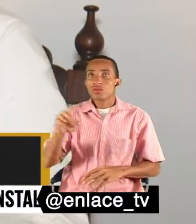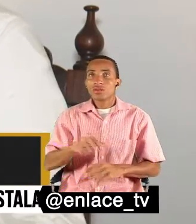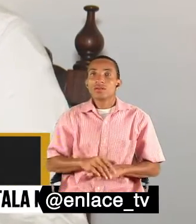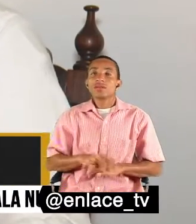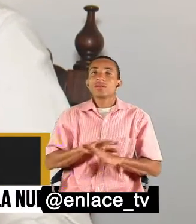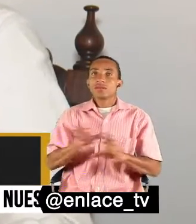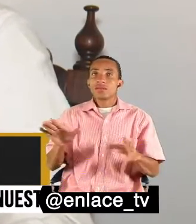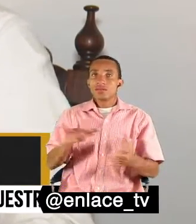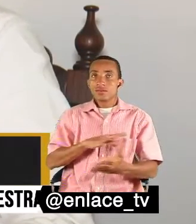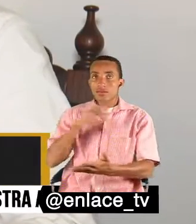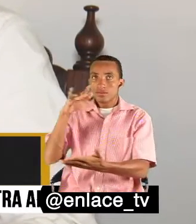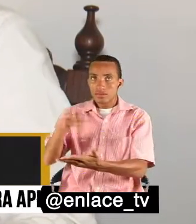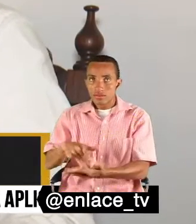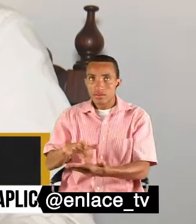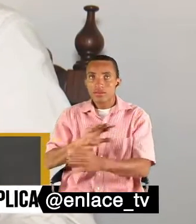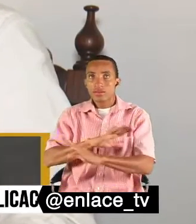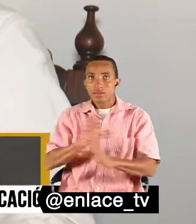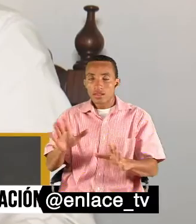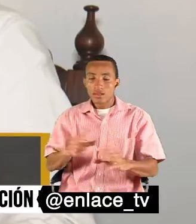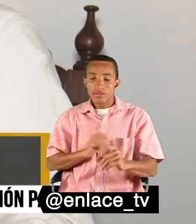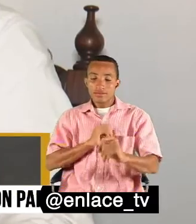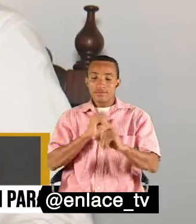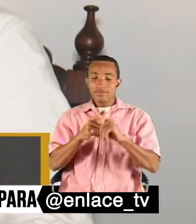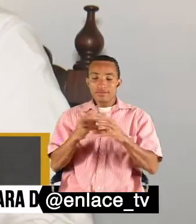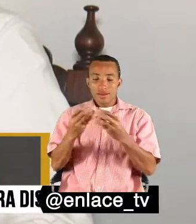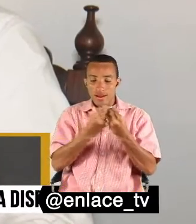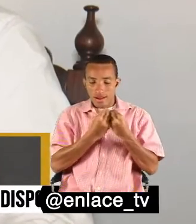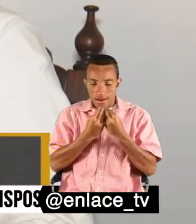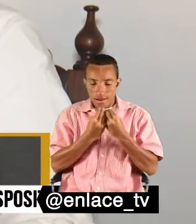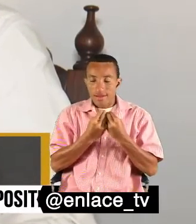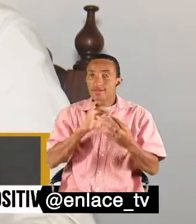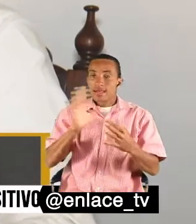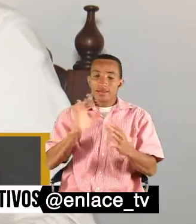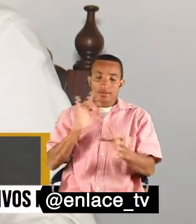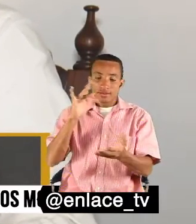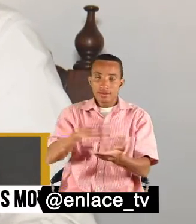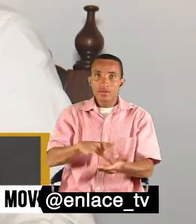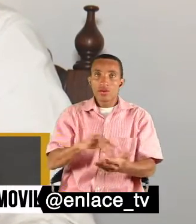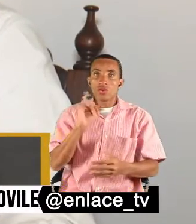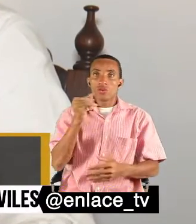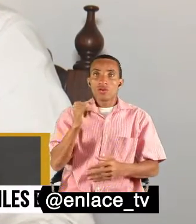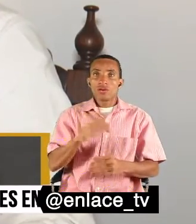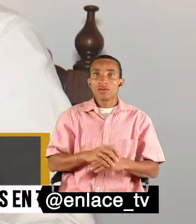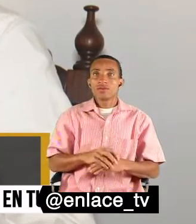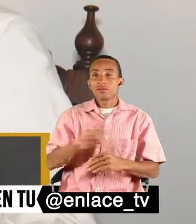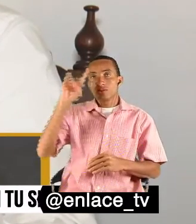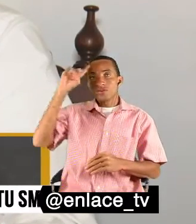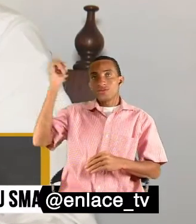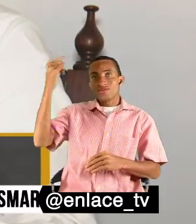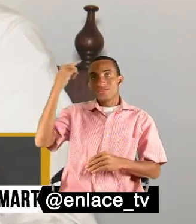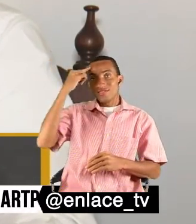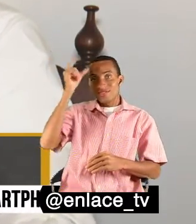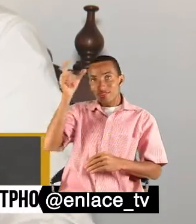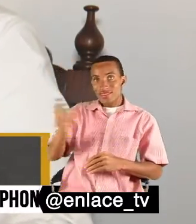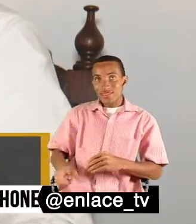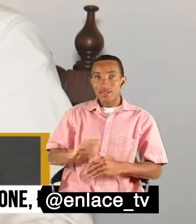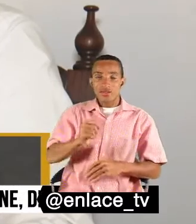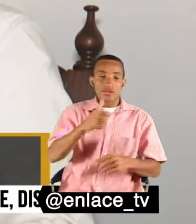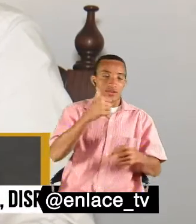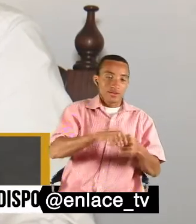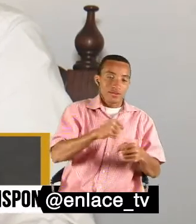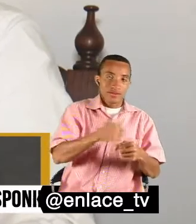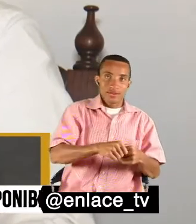su presencia en Barranca ya como funcionario de la administración el jueves, que era que iba a estar aquí con el señor gobernador, que iba a estar con el presidente Ecopetrol, algo